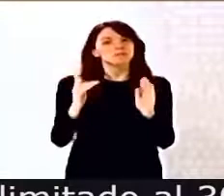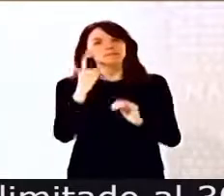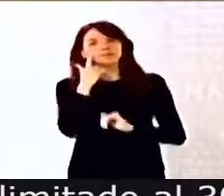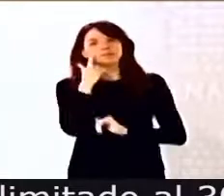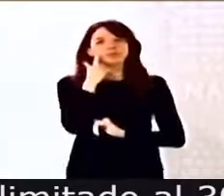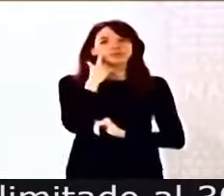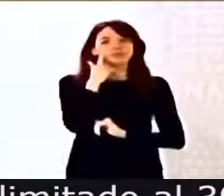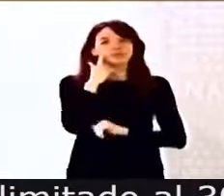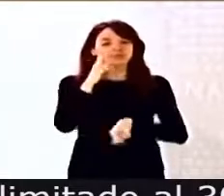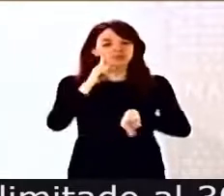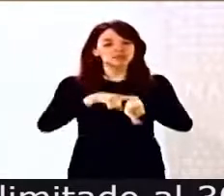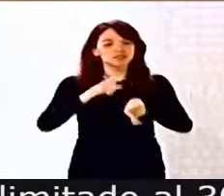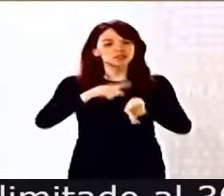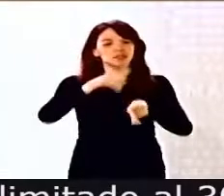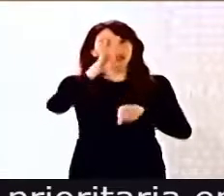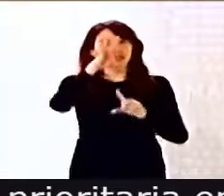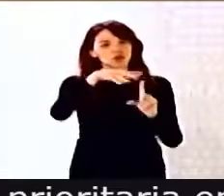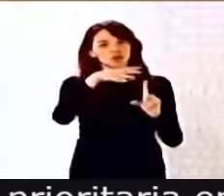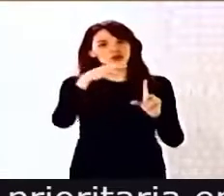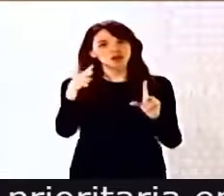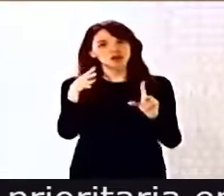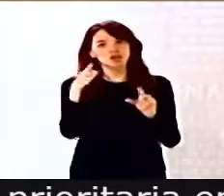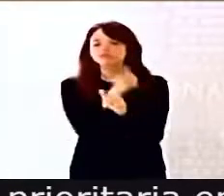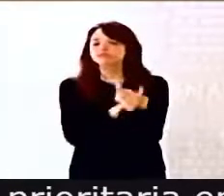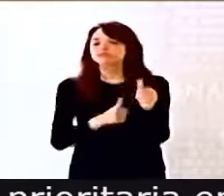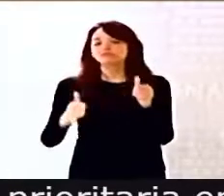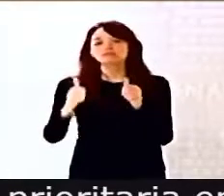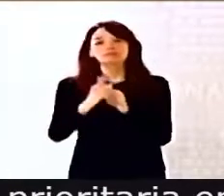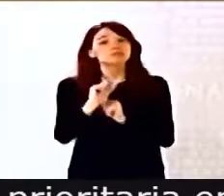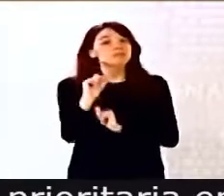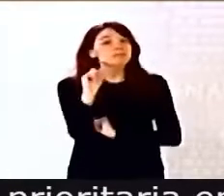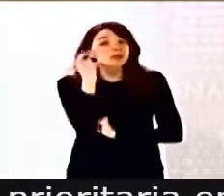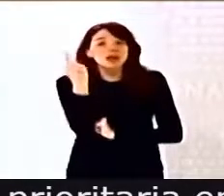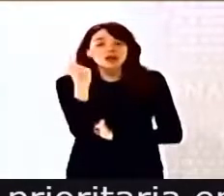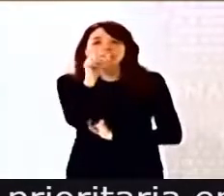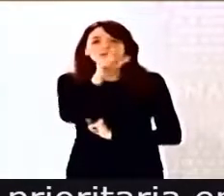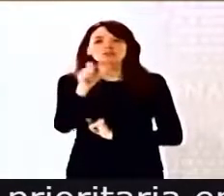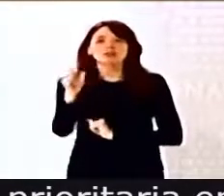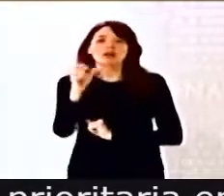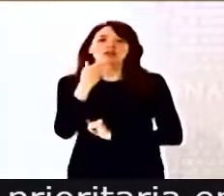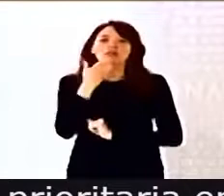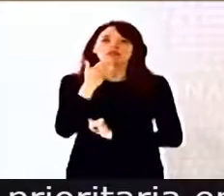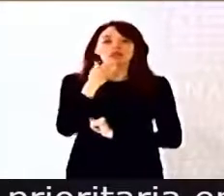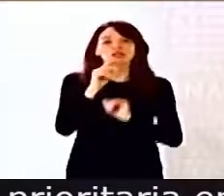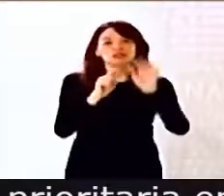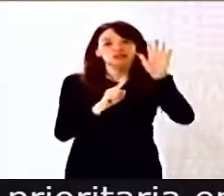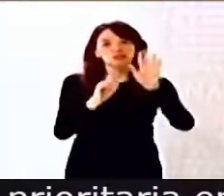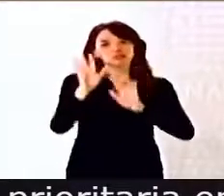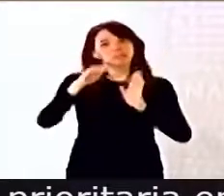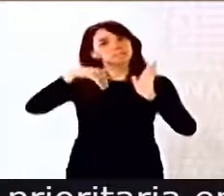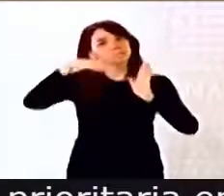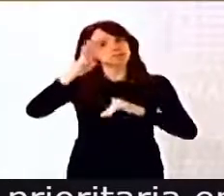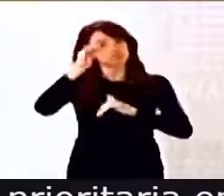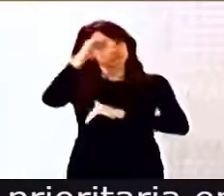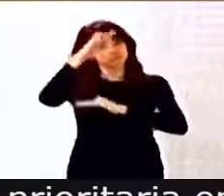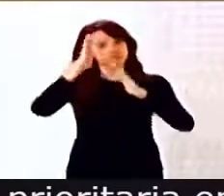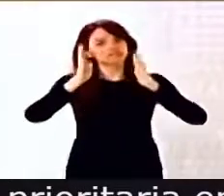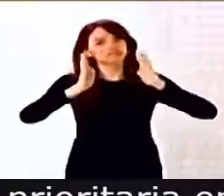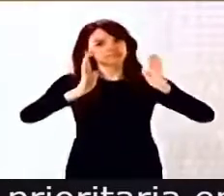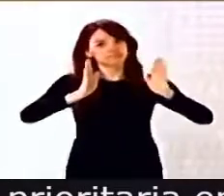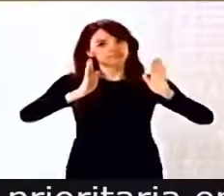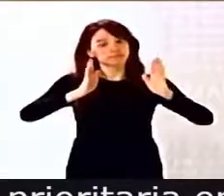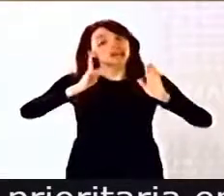determinadas franjas horarias a los mayores de 65 años. Y también se permitirá que los ayuntamientos